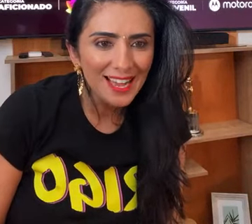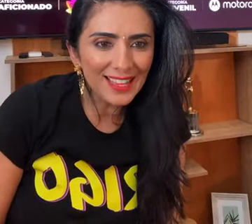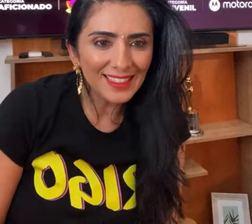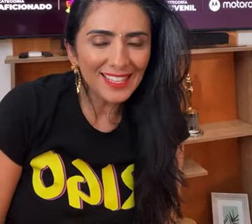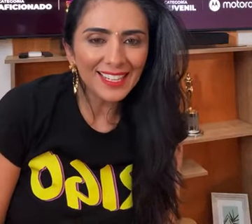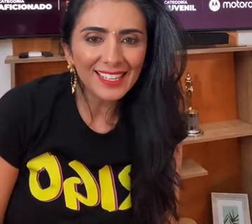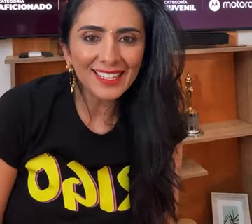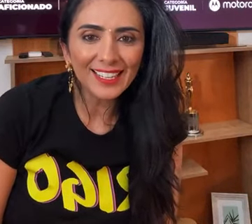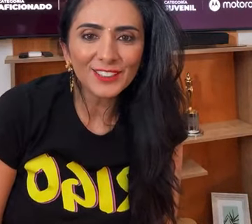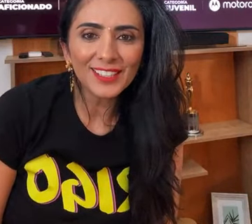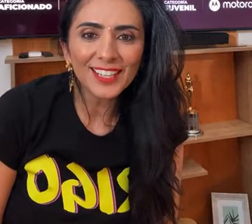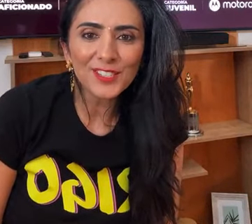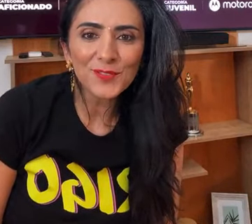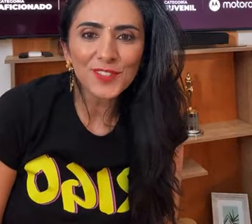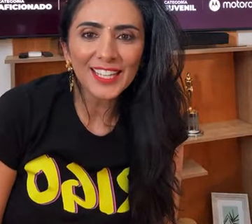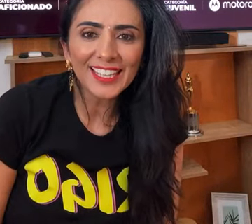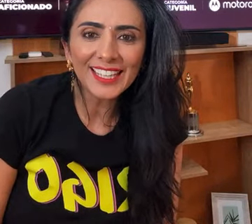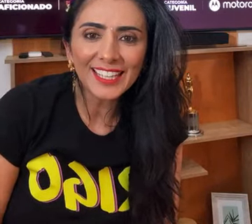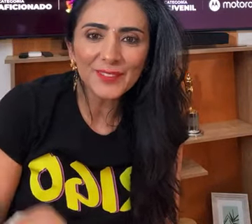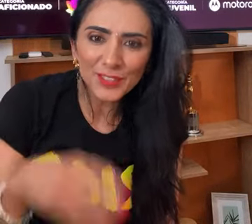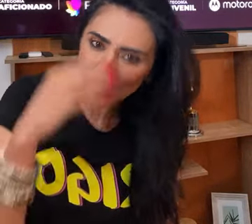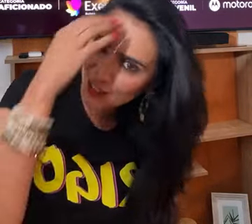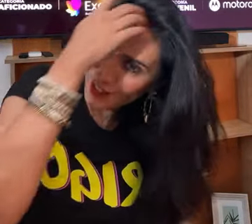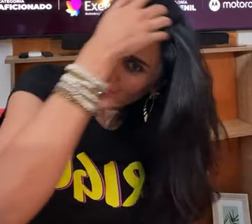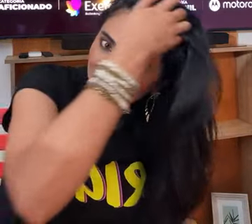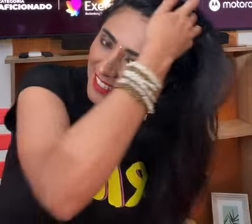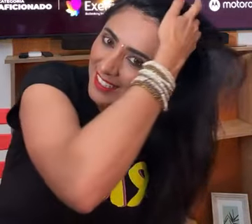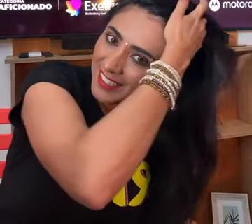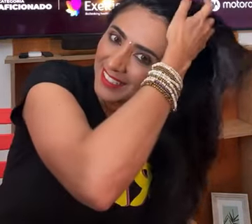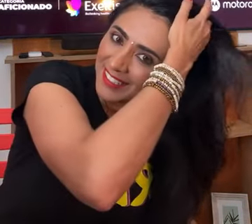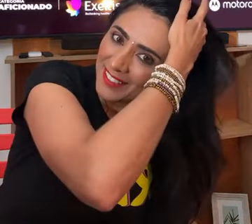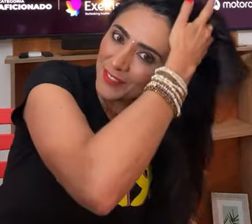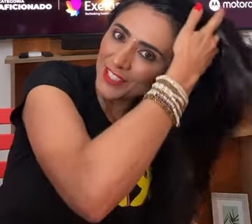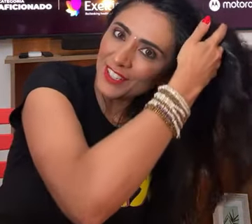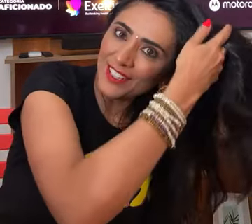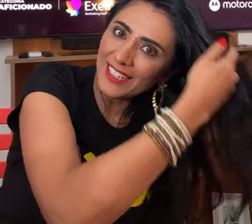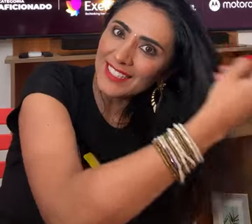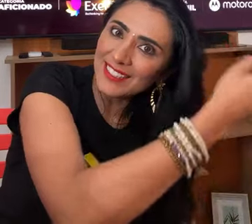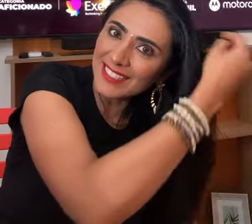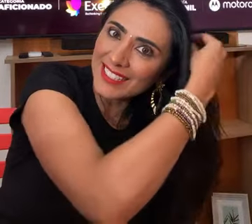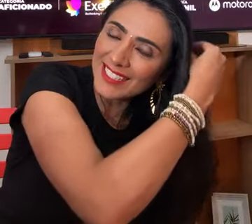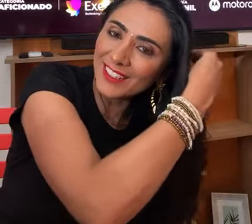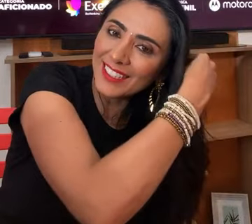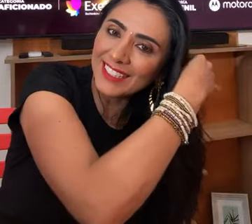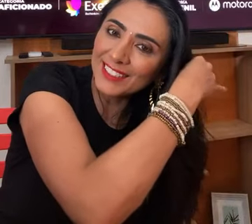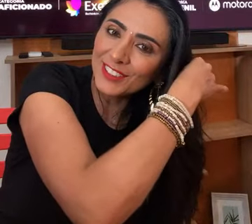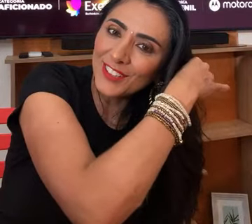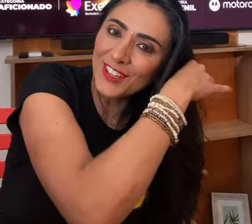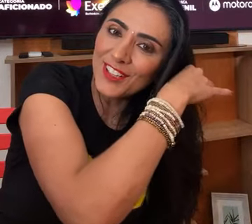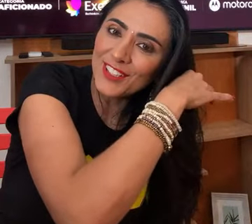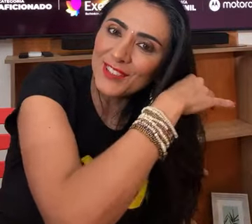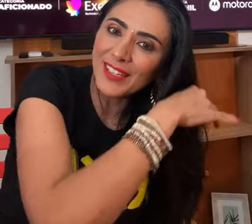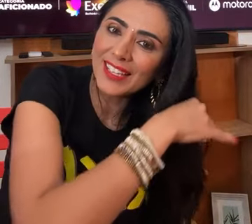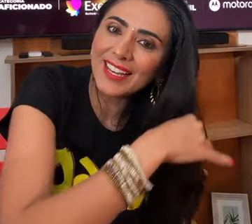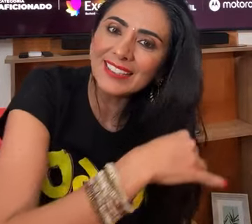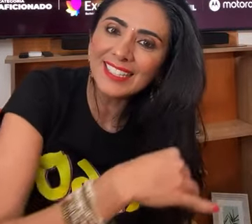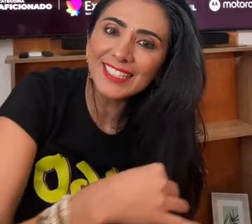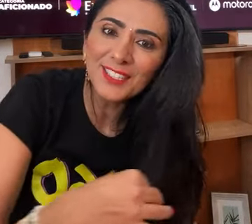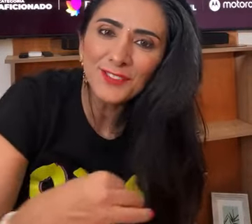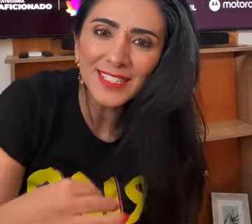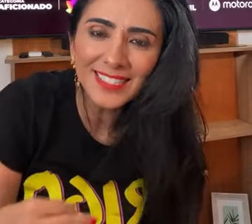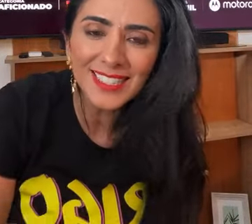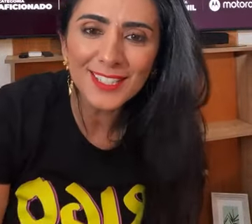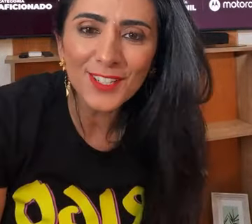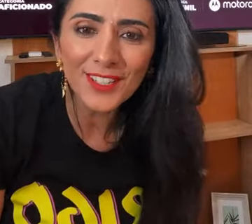beso grande. Qué rico tenerlos por aquí. Qué emoción. Qué emoción eso, que se estén conectando todos. Me